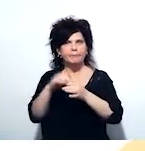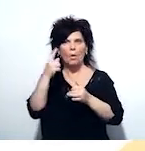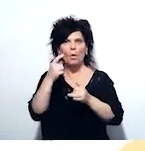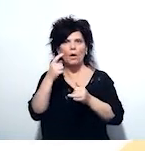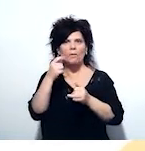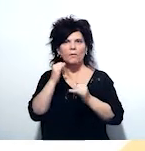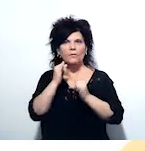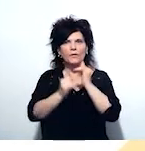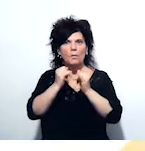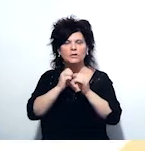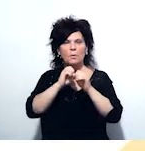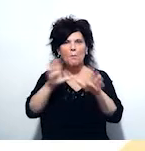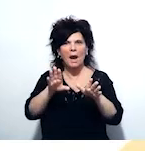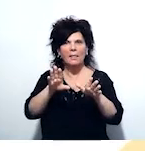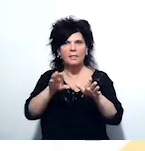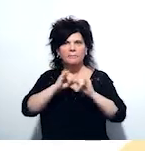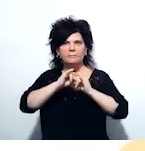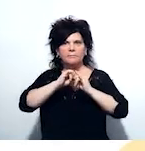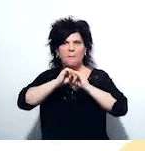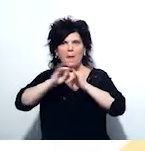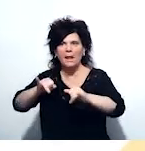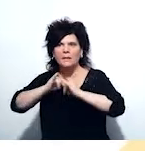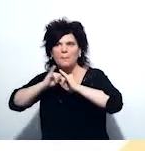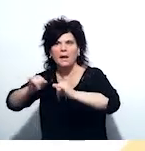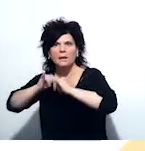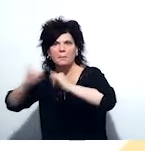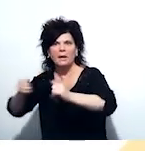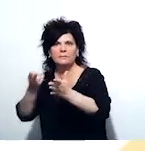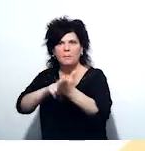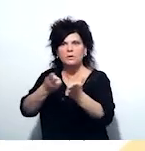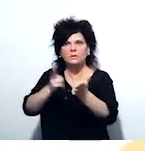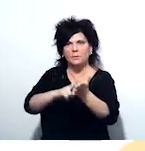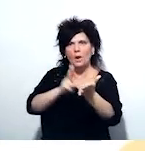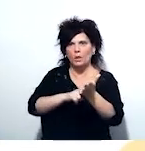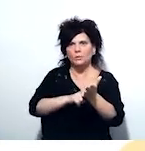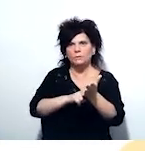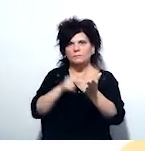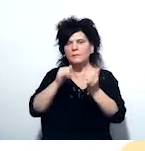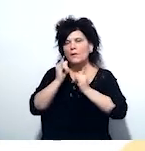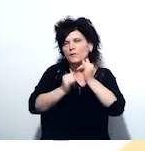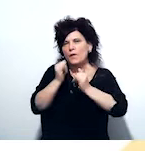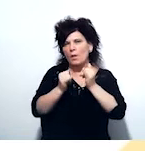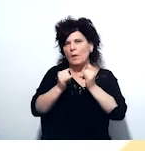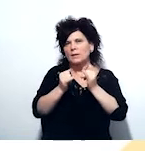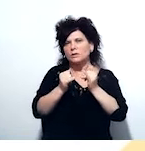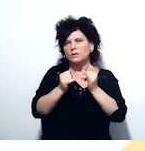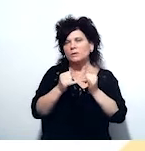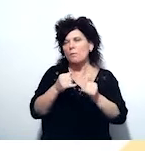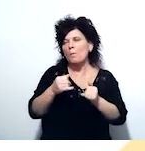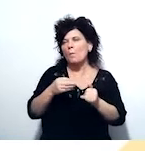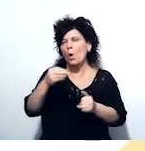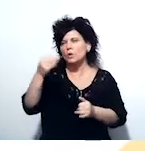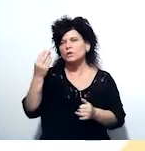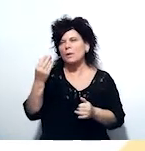al conjunto de bots, que van replicando la información y la van reproduciendo. La información muchas veces tiene